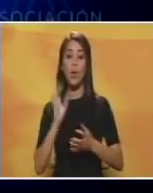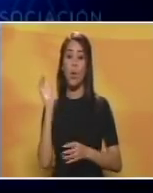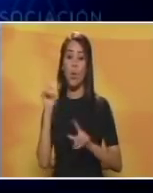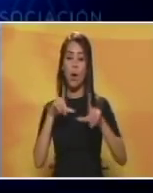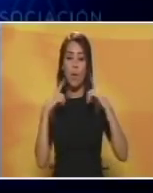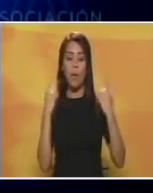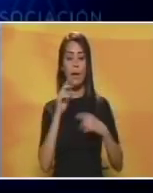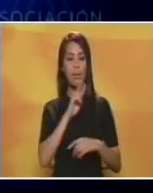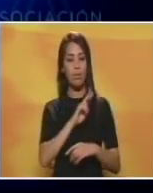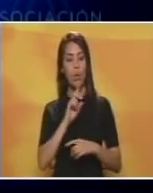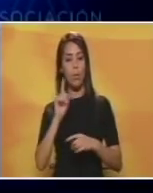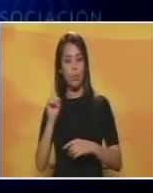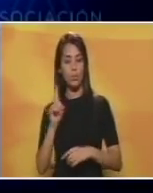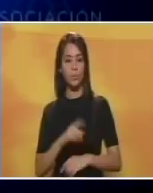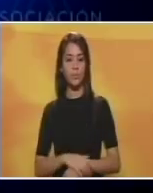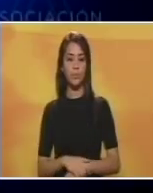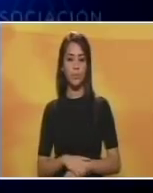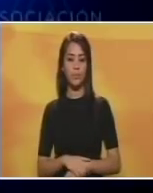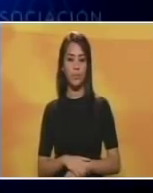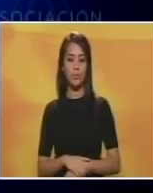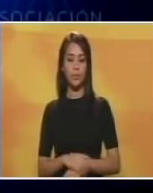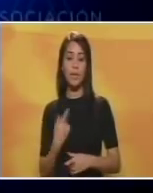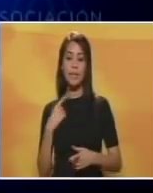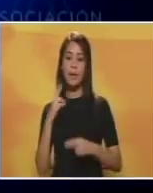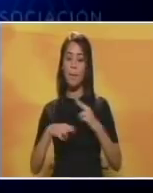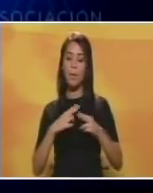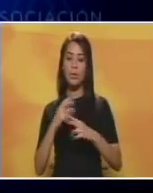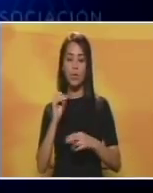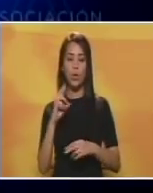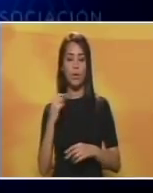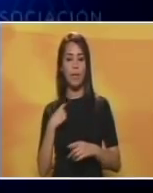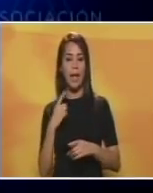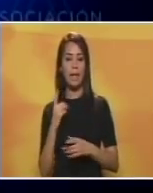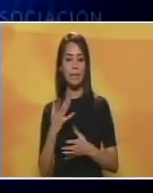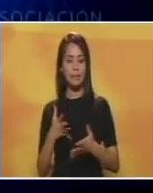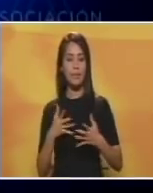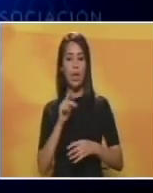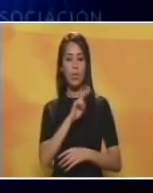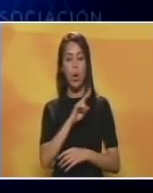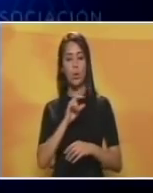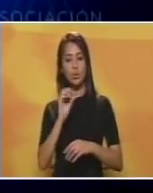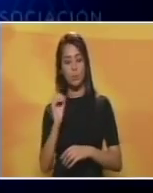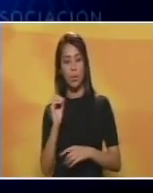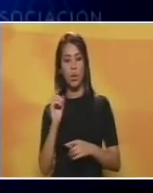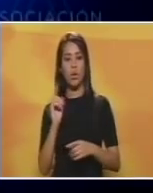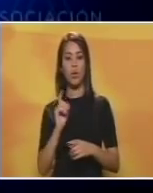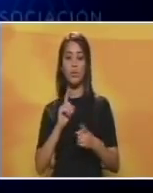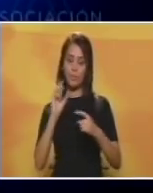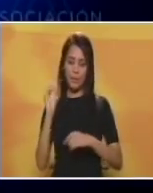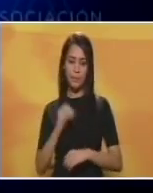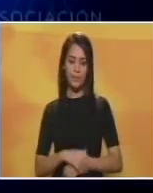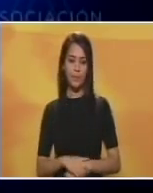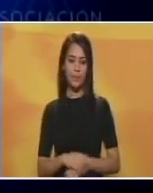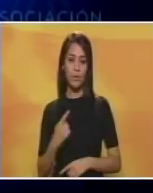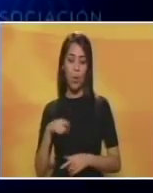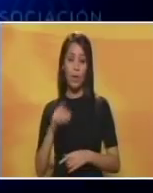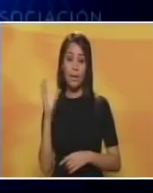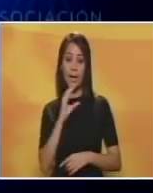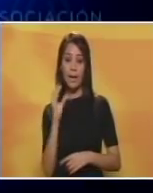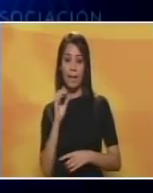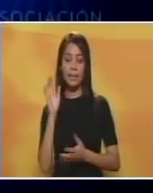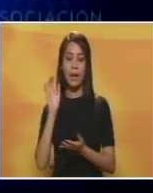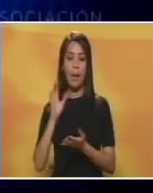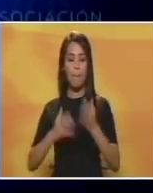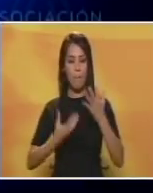2-1. Y Mineros de Guayana superó en Puerto Ordaz a Atlético Venezuela 2-0. Hoy juegan Caracas ante Monagas y Portuguesa